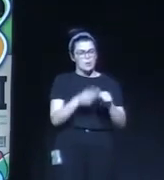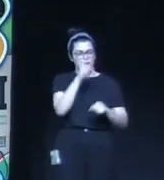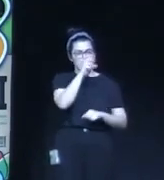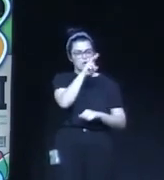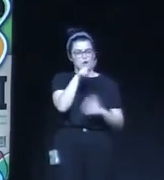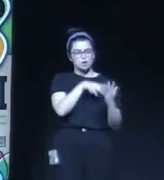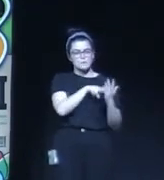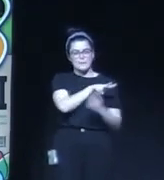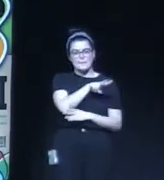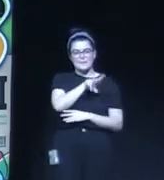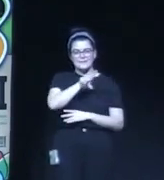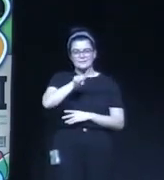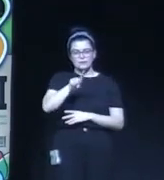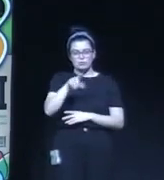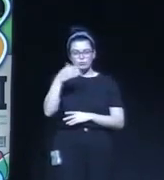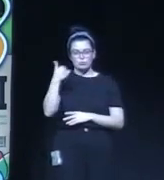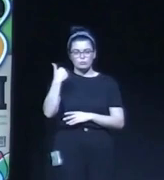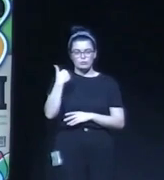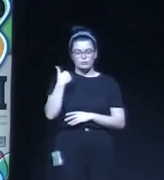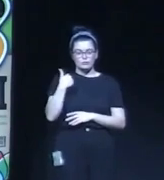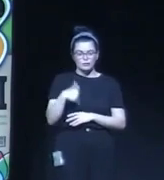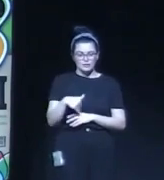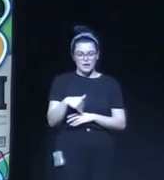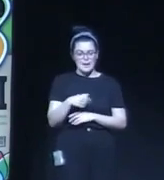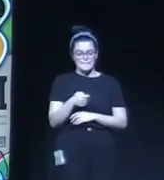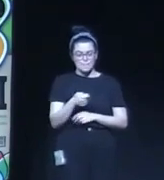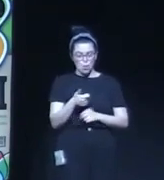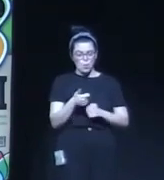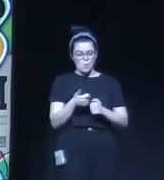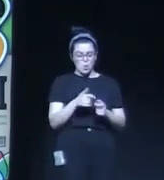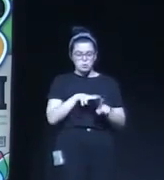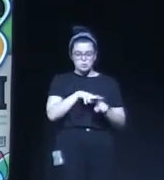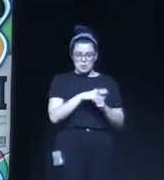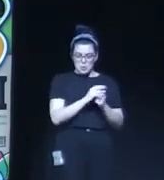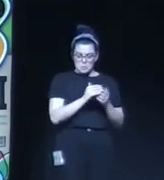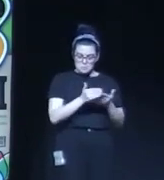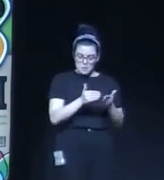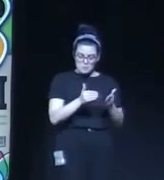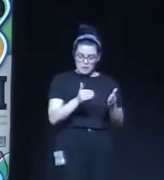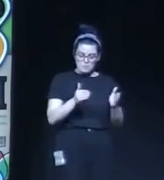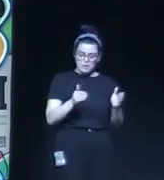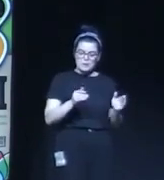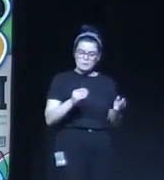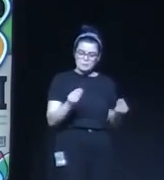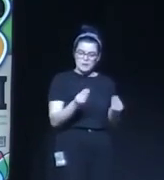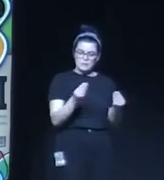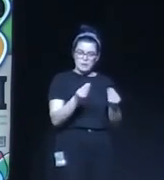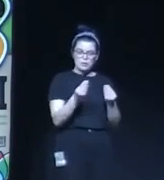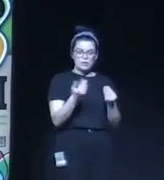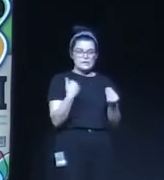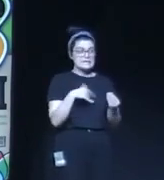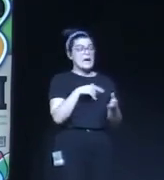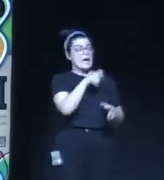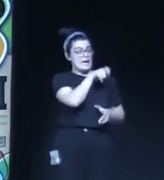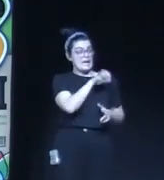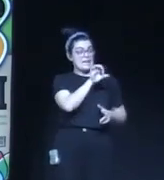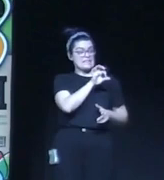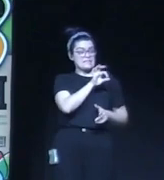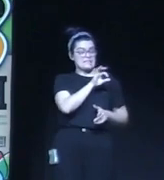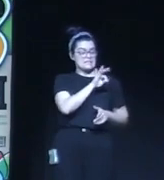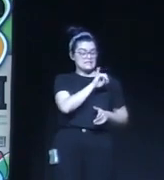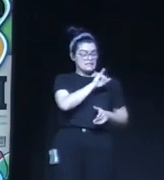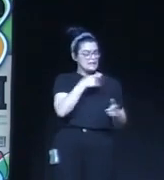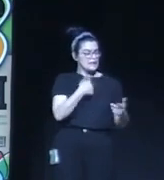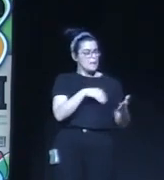en el 2021, que empieza la cosa a abrirse un poco más y ahí había terminado otros proyectos, me llama, creo que fue en